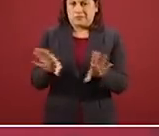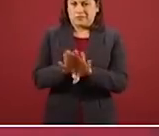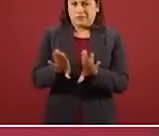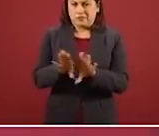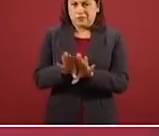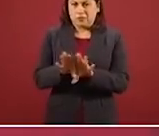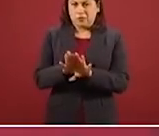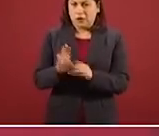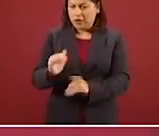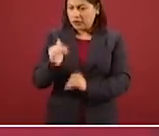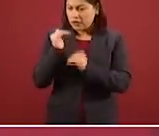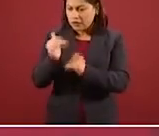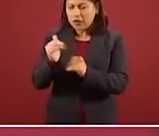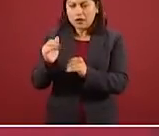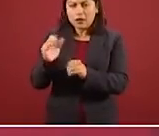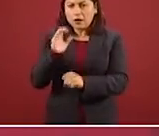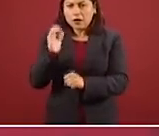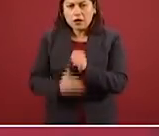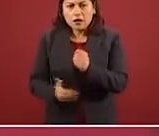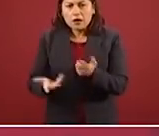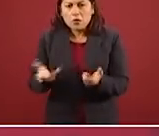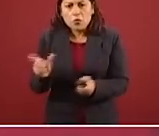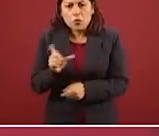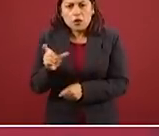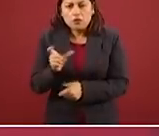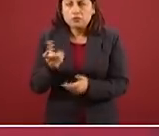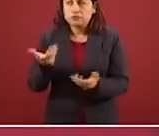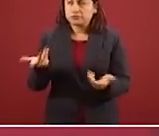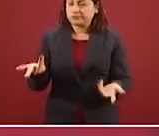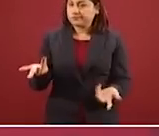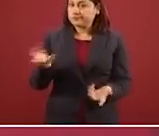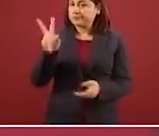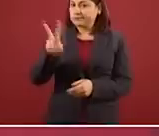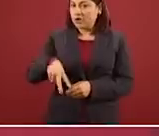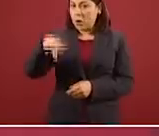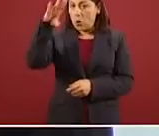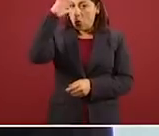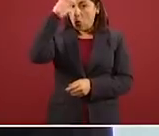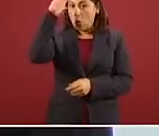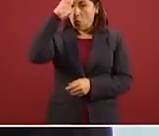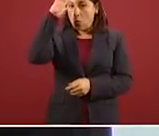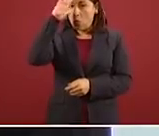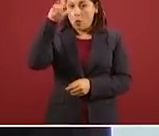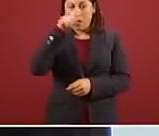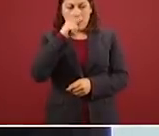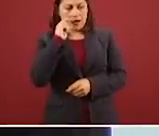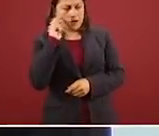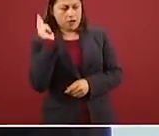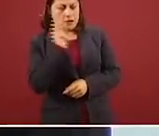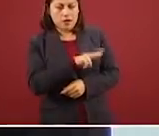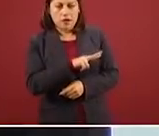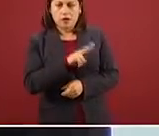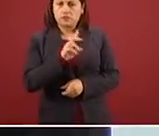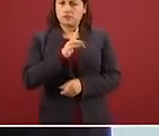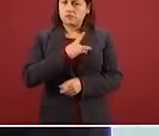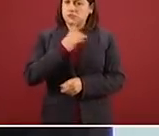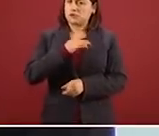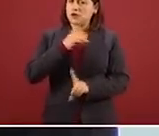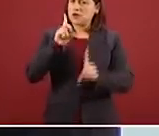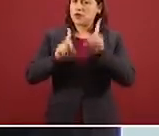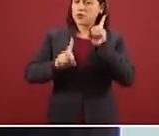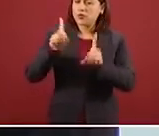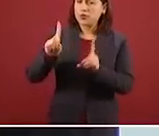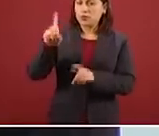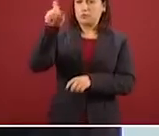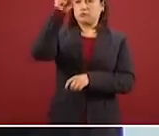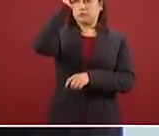Hay bastante, en este caso, de especulación, de tener